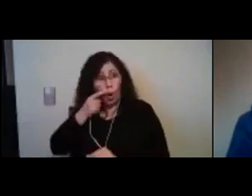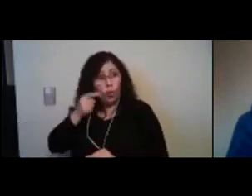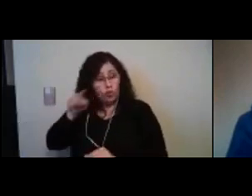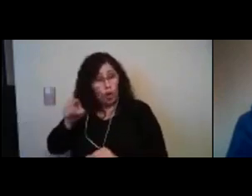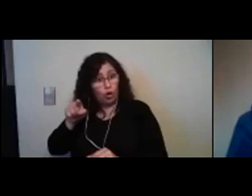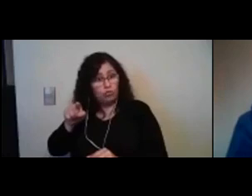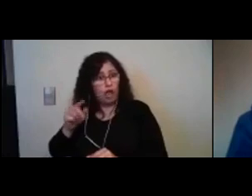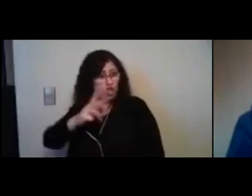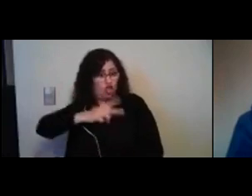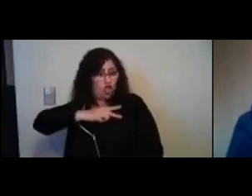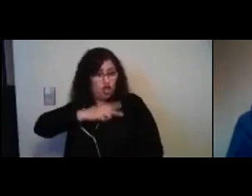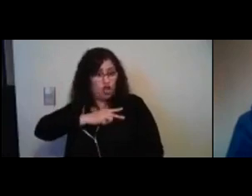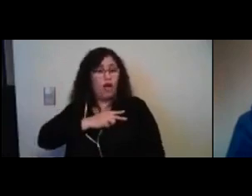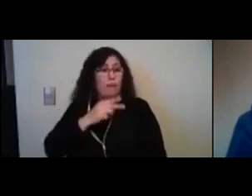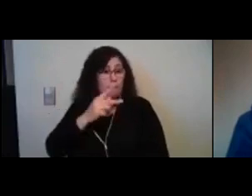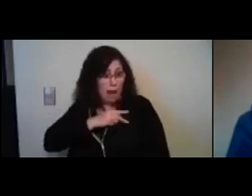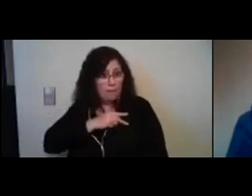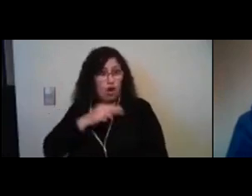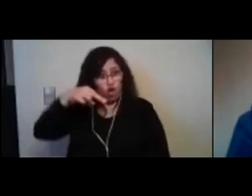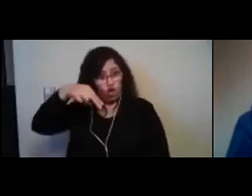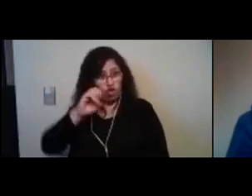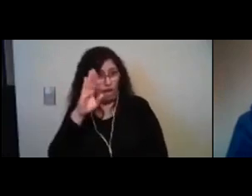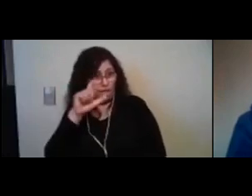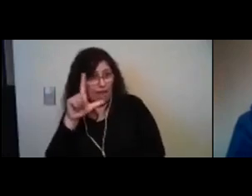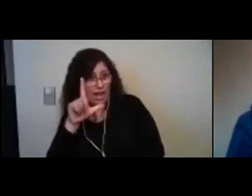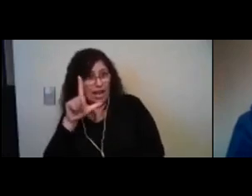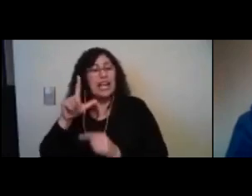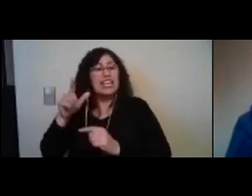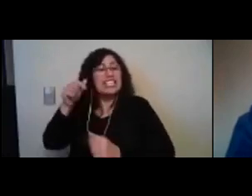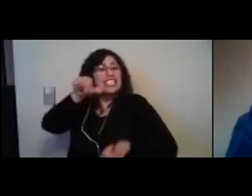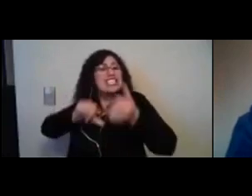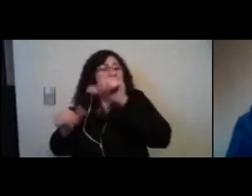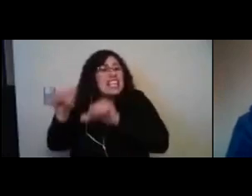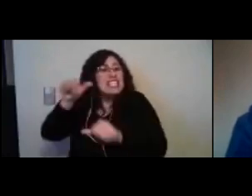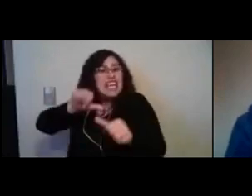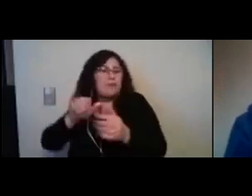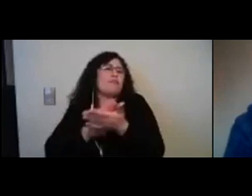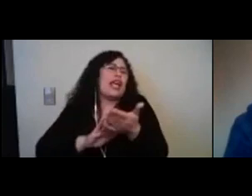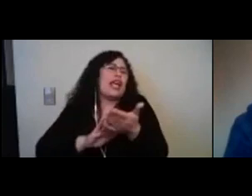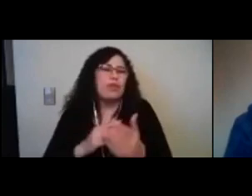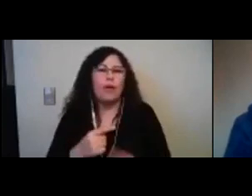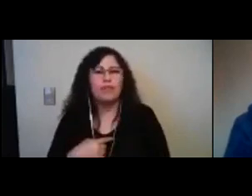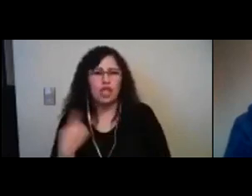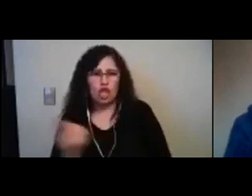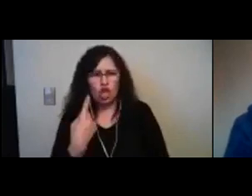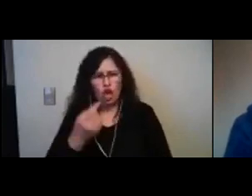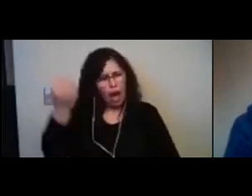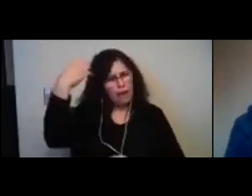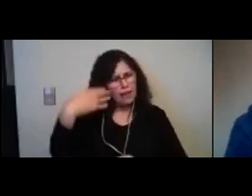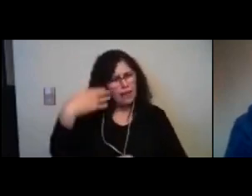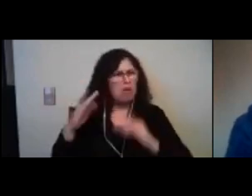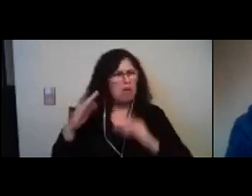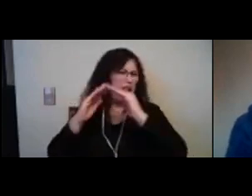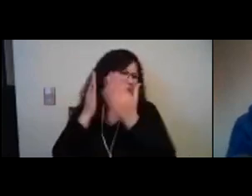un Nobel de Ciencia, ya que en el fondo todos aprendimos en la escuela que una neurona presináptica, ¿cierto?, le envía